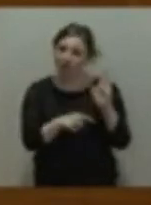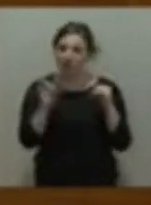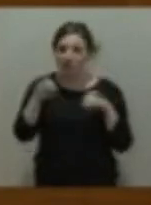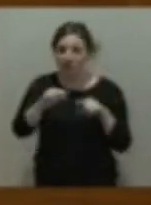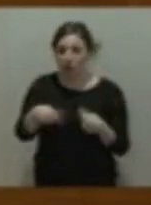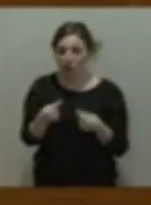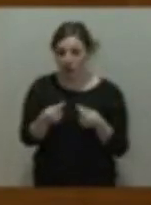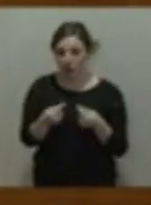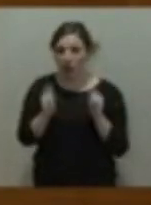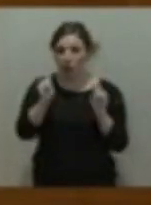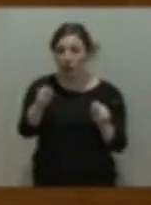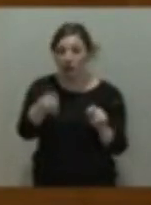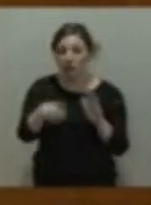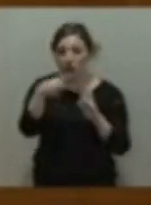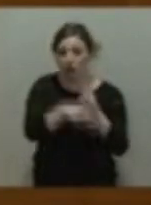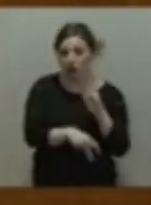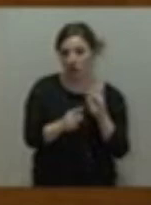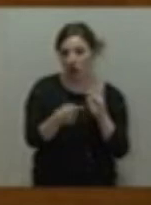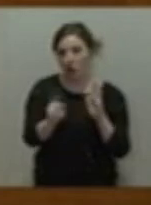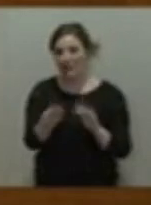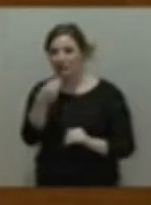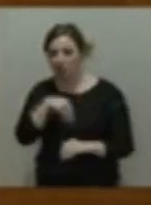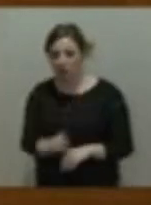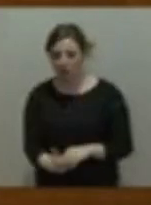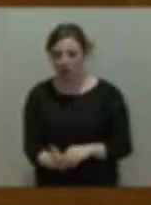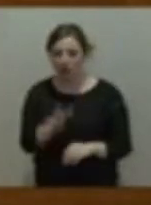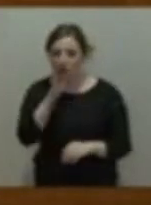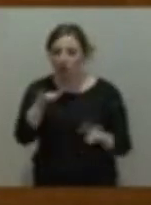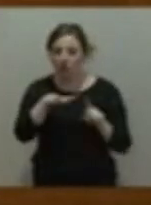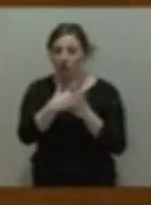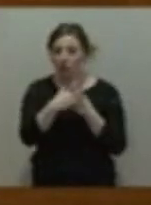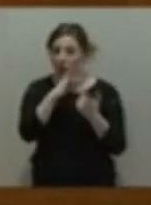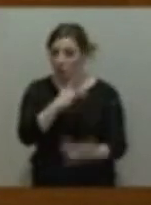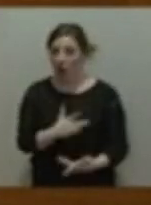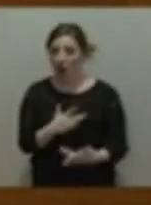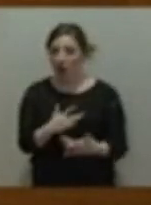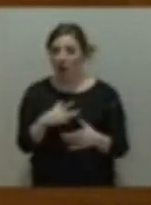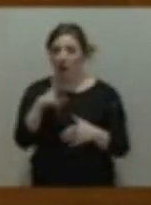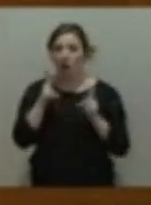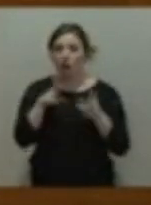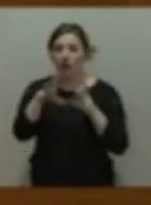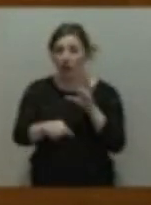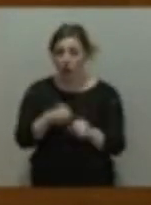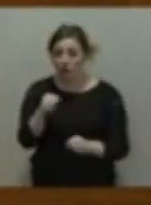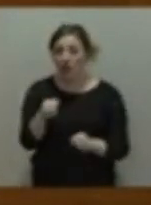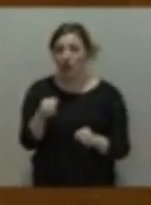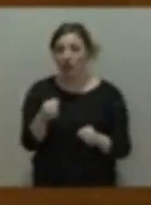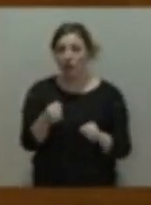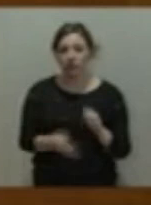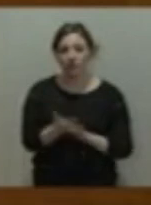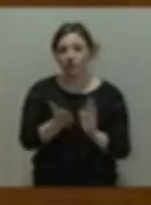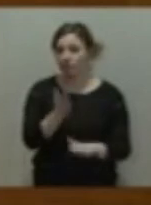adjudicación, y que ello sea la norma y no la excepción. Porque con una situación como la actual, el Reconquista no va a salir